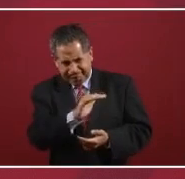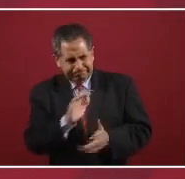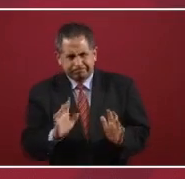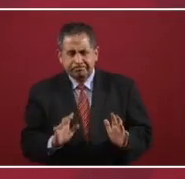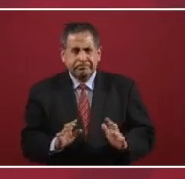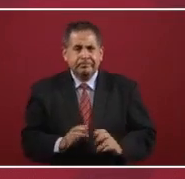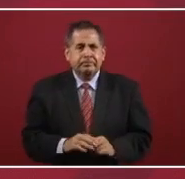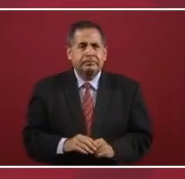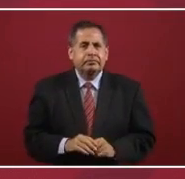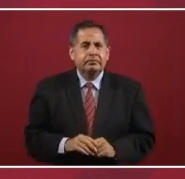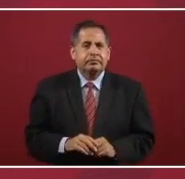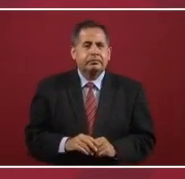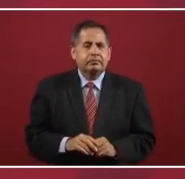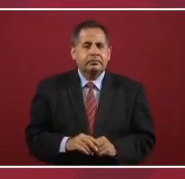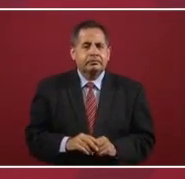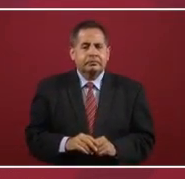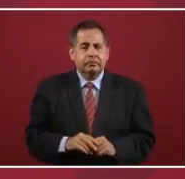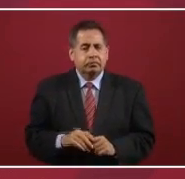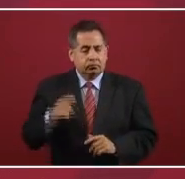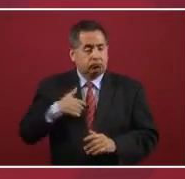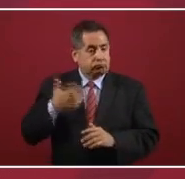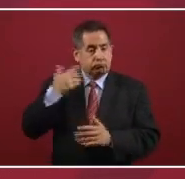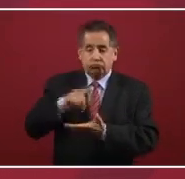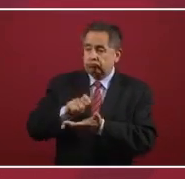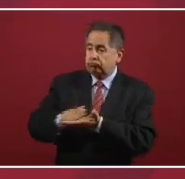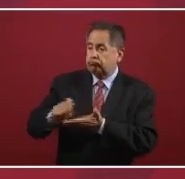Hasta lo escribí